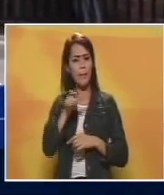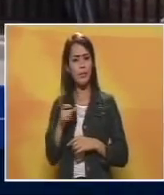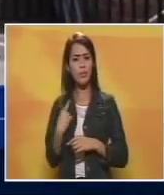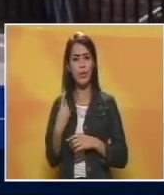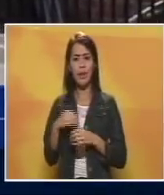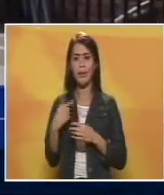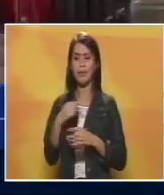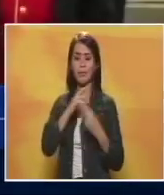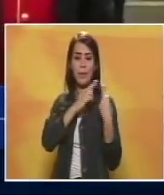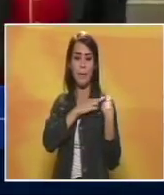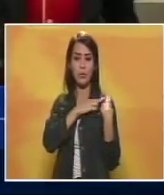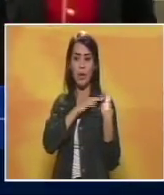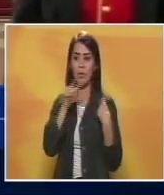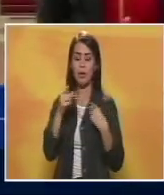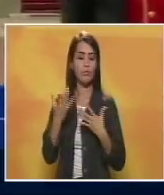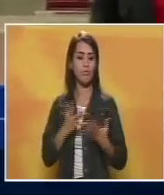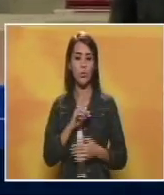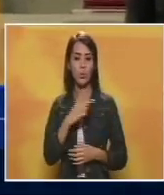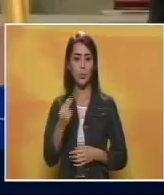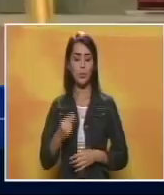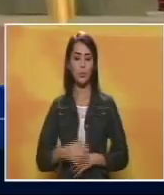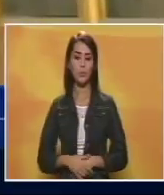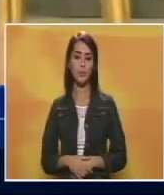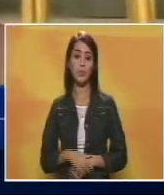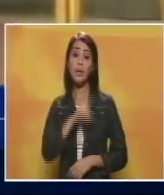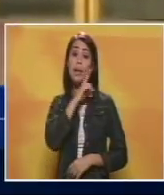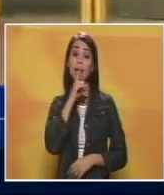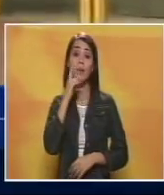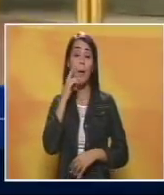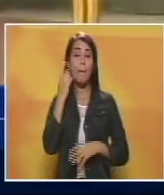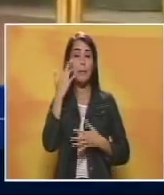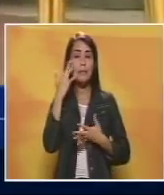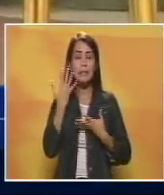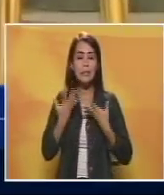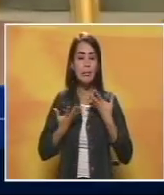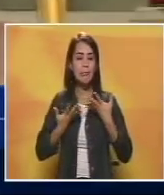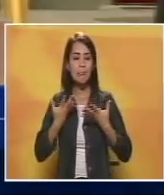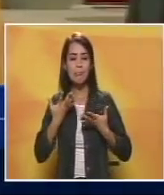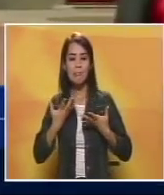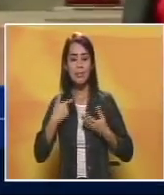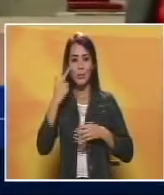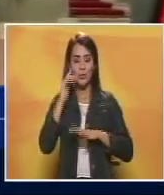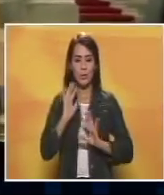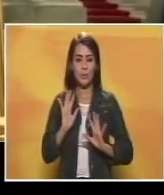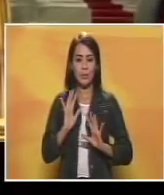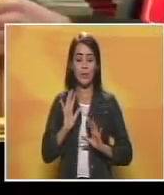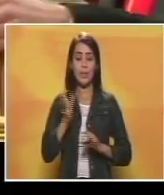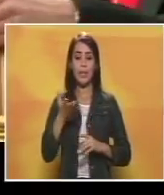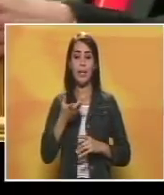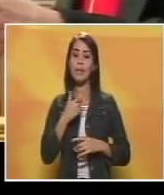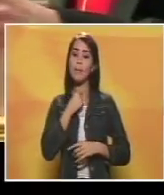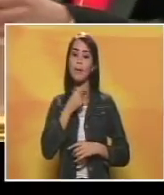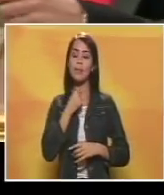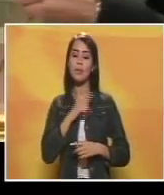se encarguen de ellos. El nombre sigue siendo un misterio, aunque en las casas de apuestas el favorito es Arthur.